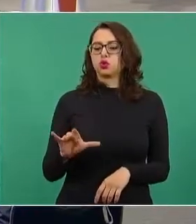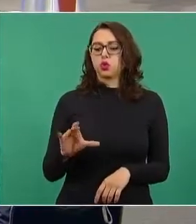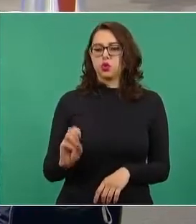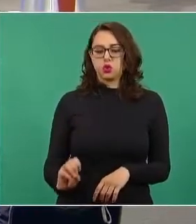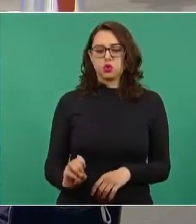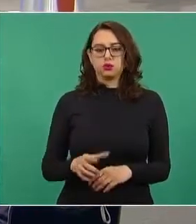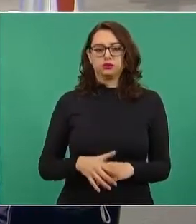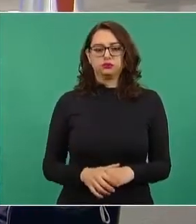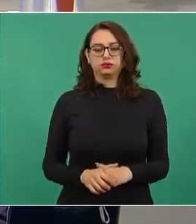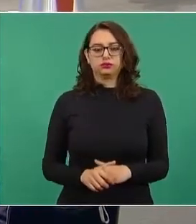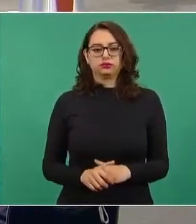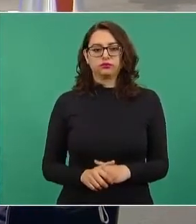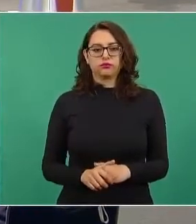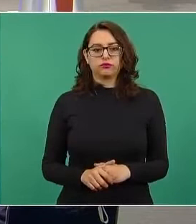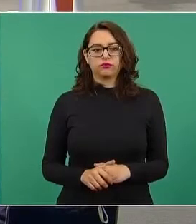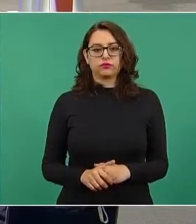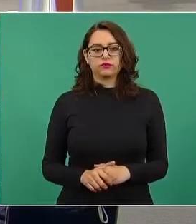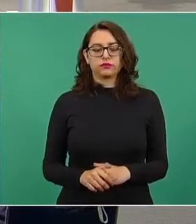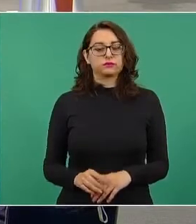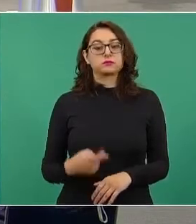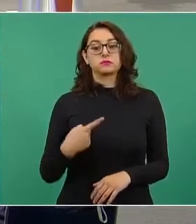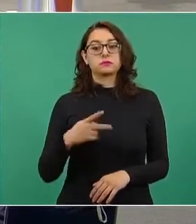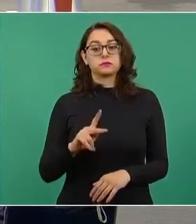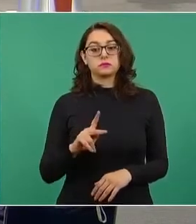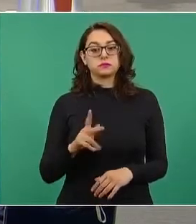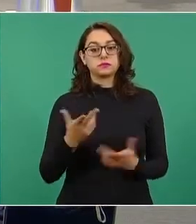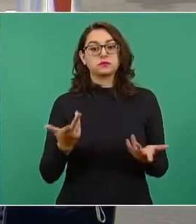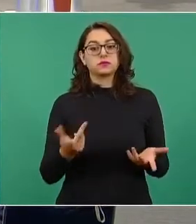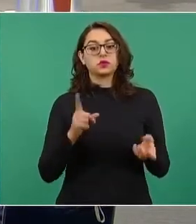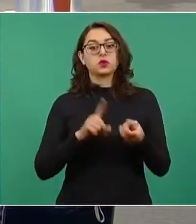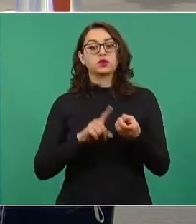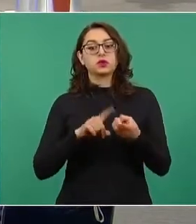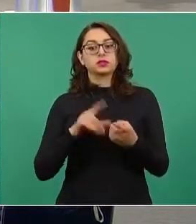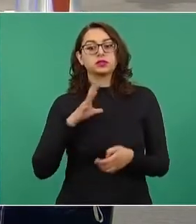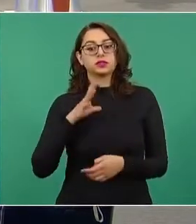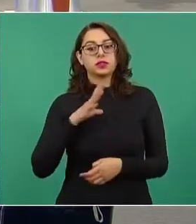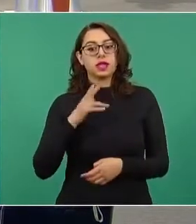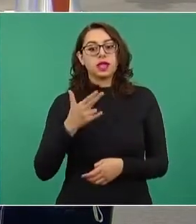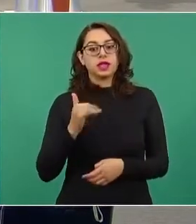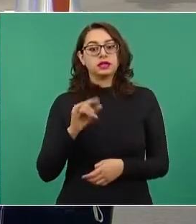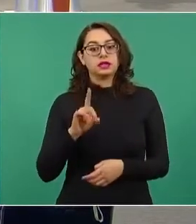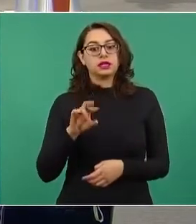Sí, pero no veo la hidro, es esta.